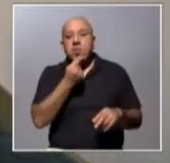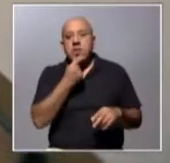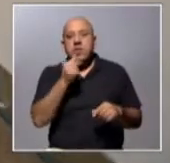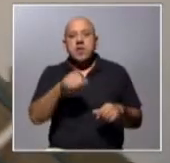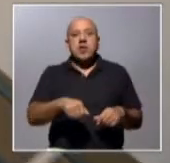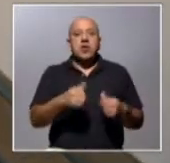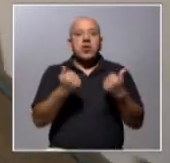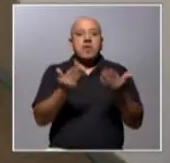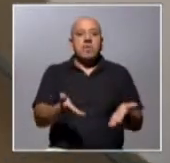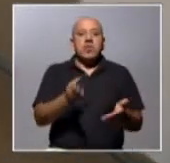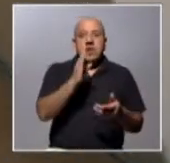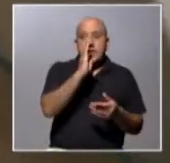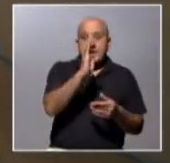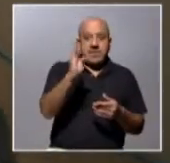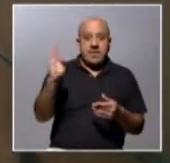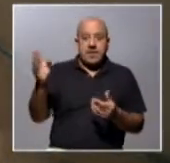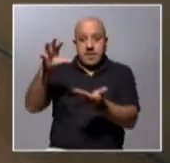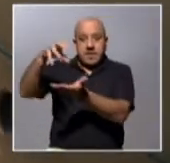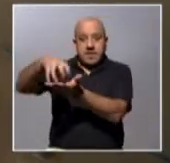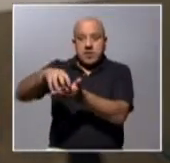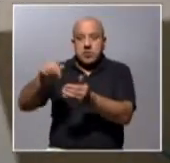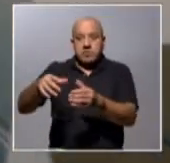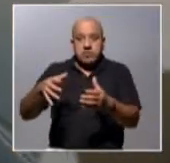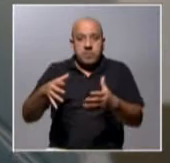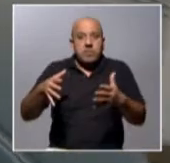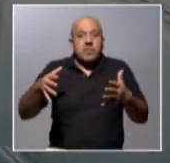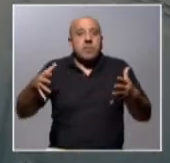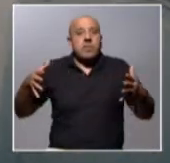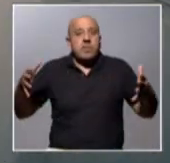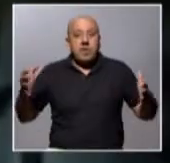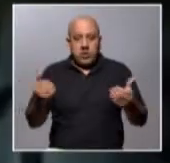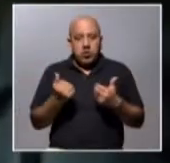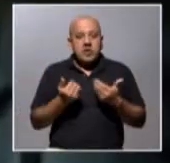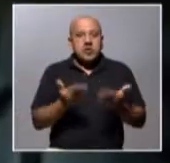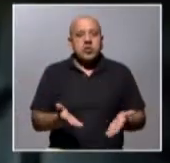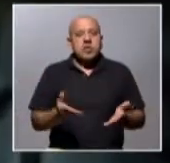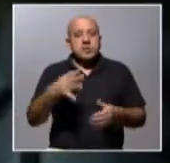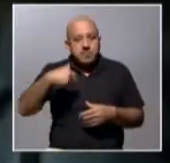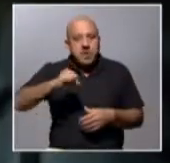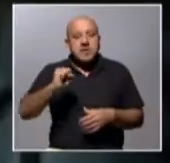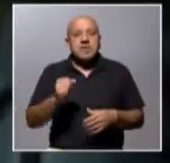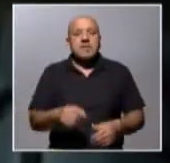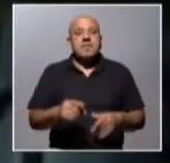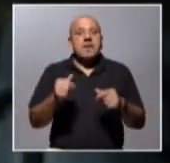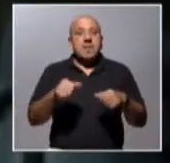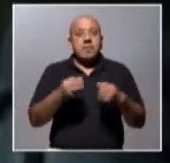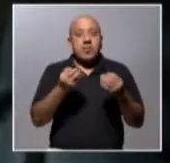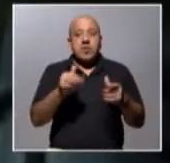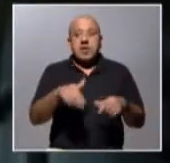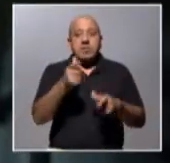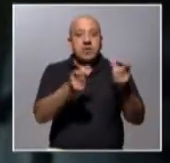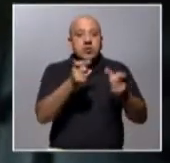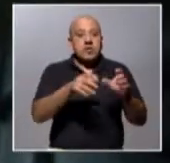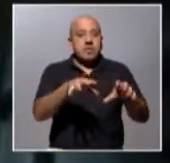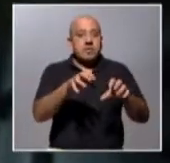la librería. Eso, por suerte, fue creciendo y generamos más donaciones, porque esto apunta no solamente a la gente que está en situación de calle,